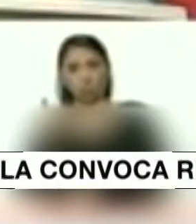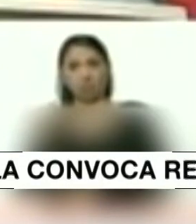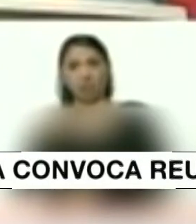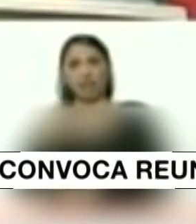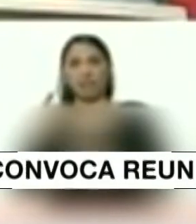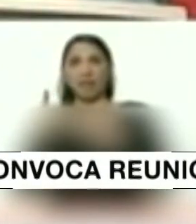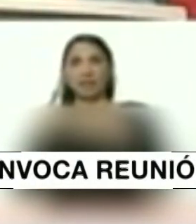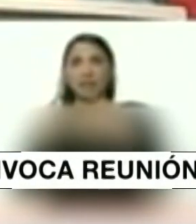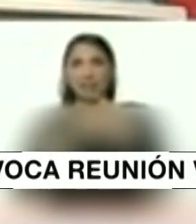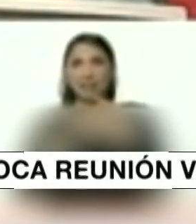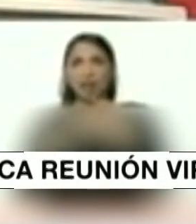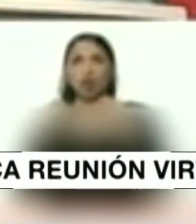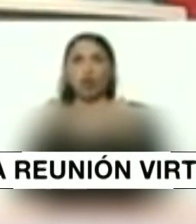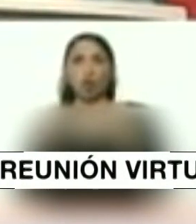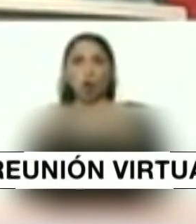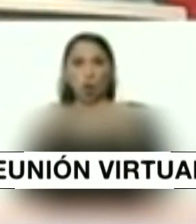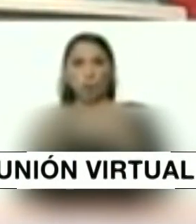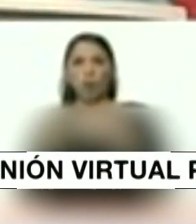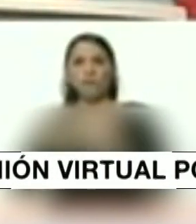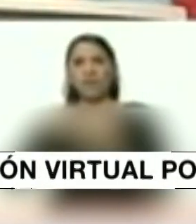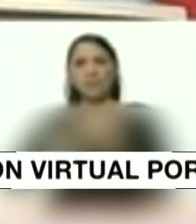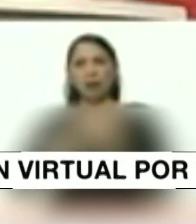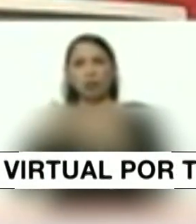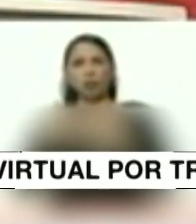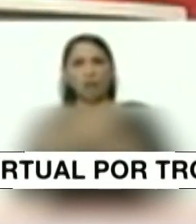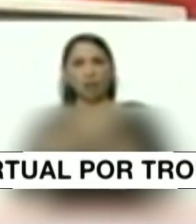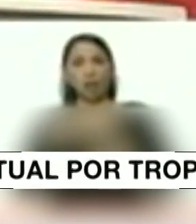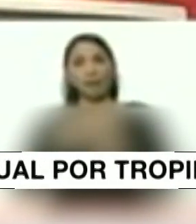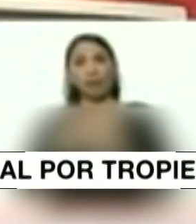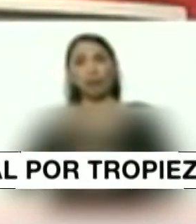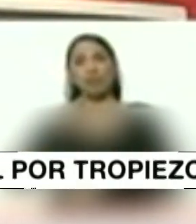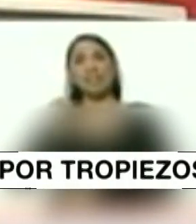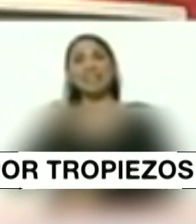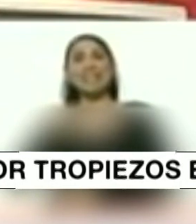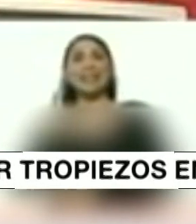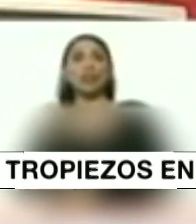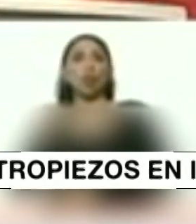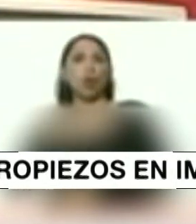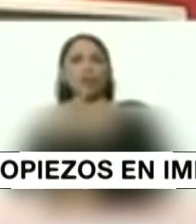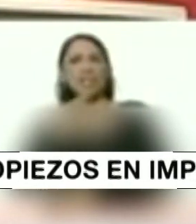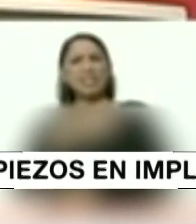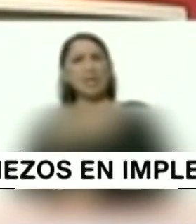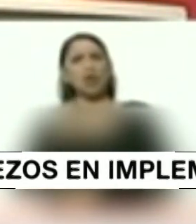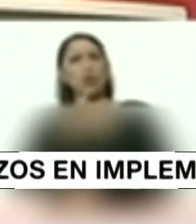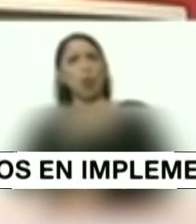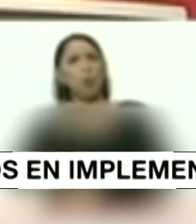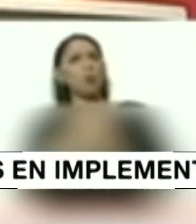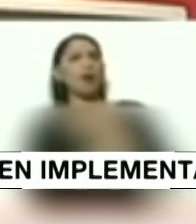JJ Rendón dijo que Guaidó no lo había firmado, que solamente lo había firmado él. No. Aquí